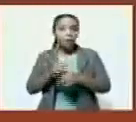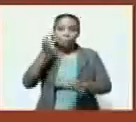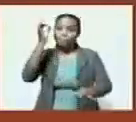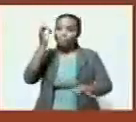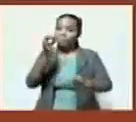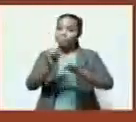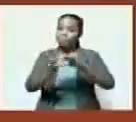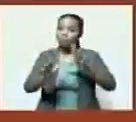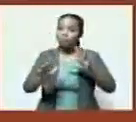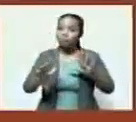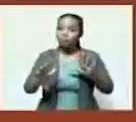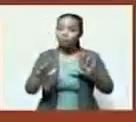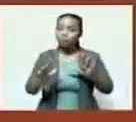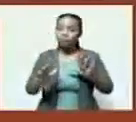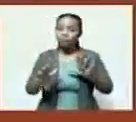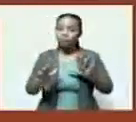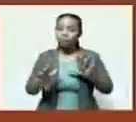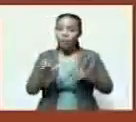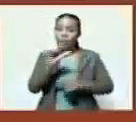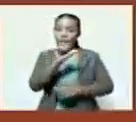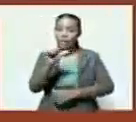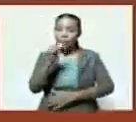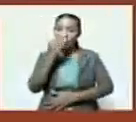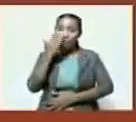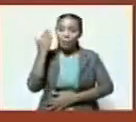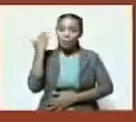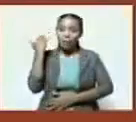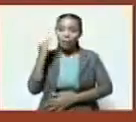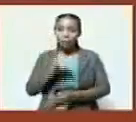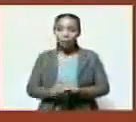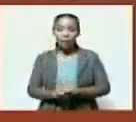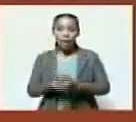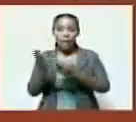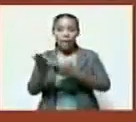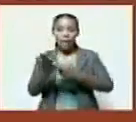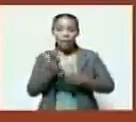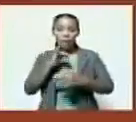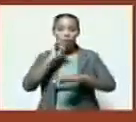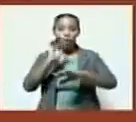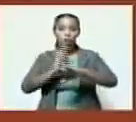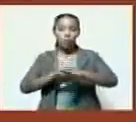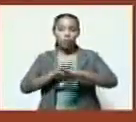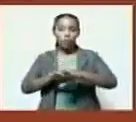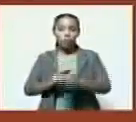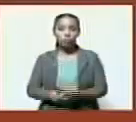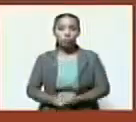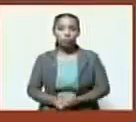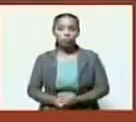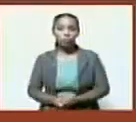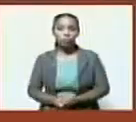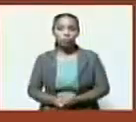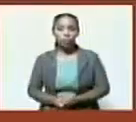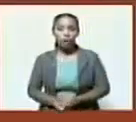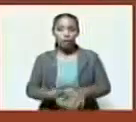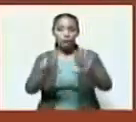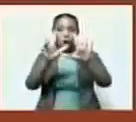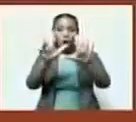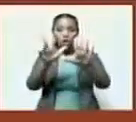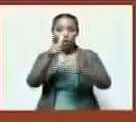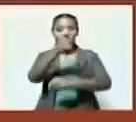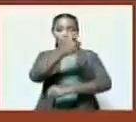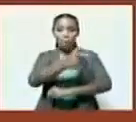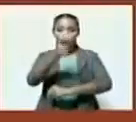lamentablemente, la semana pasada recibimos la noticia de 8